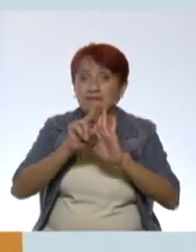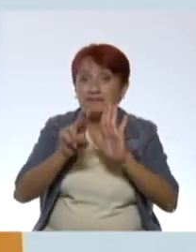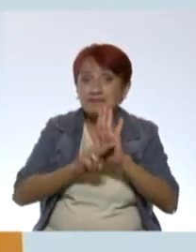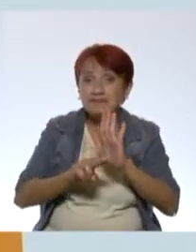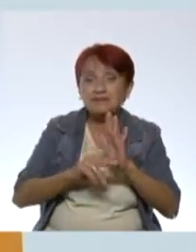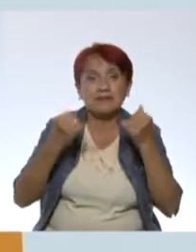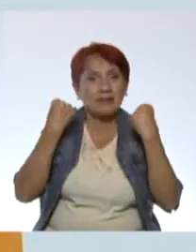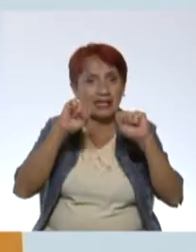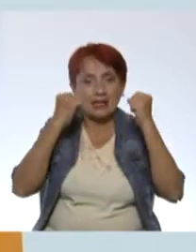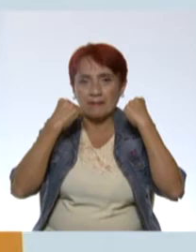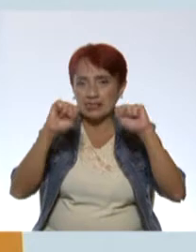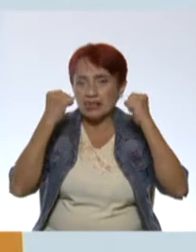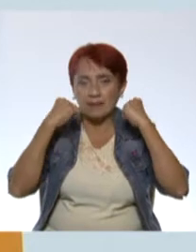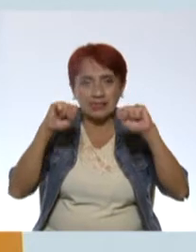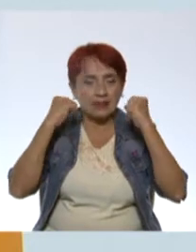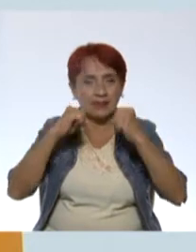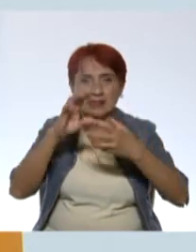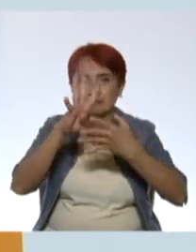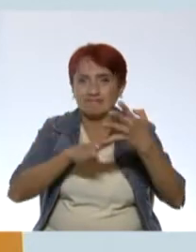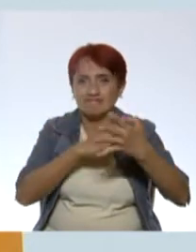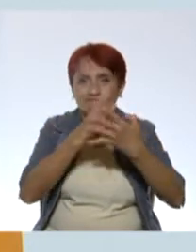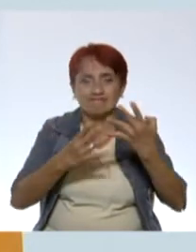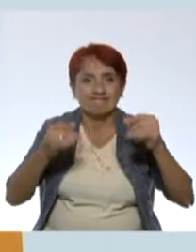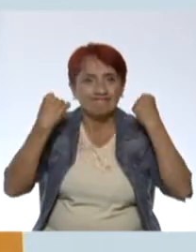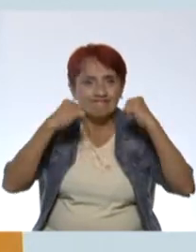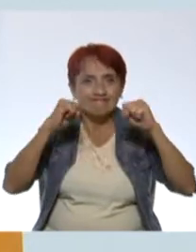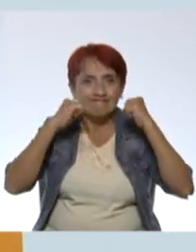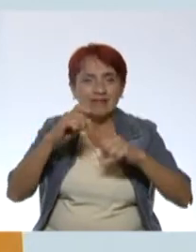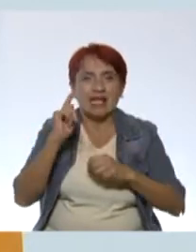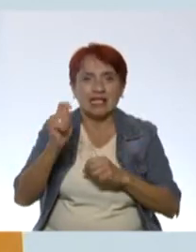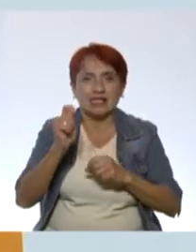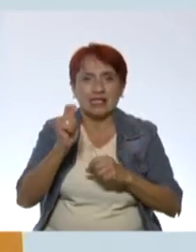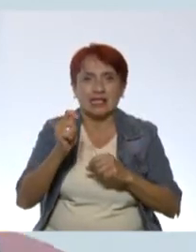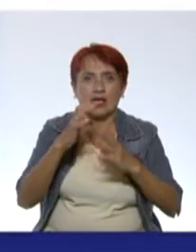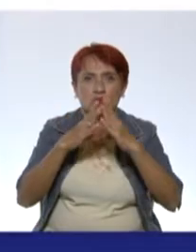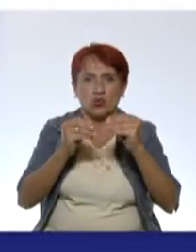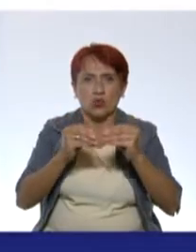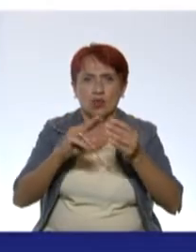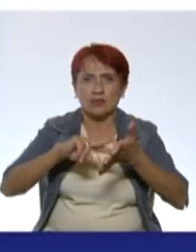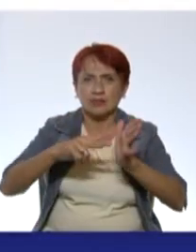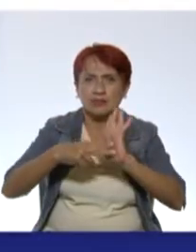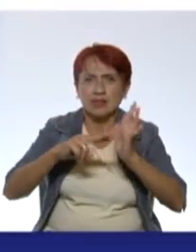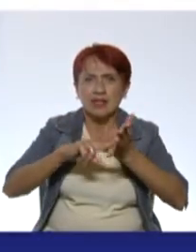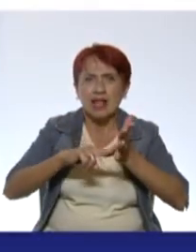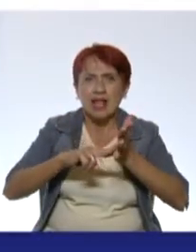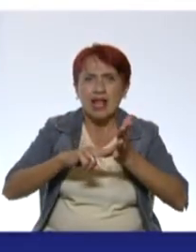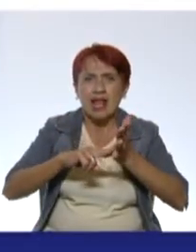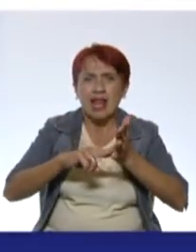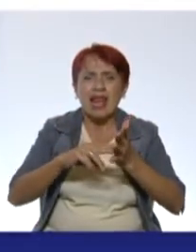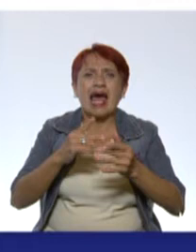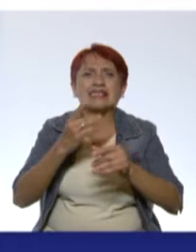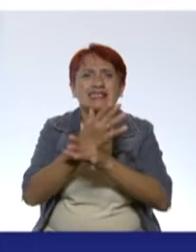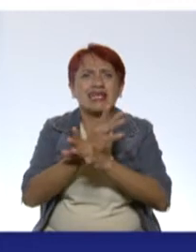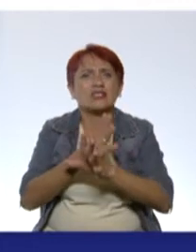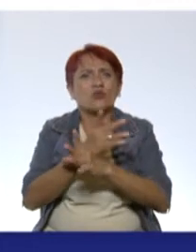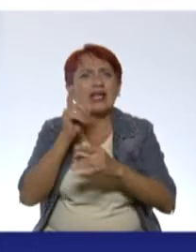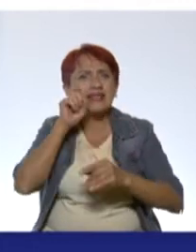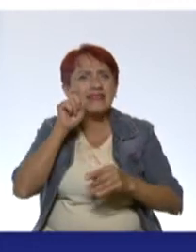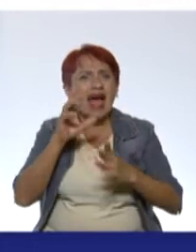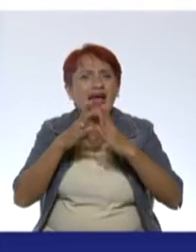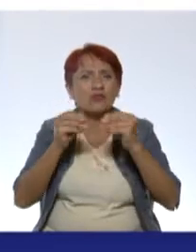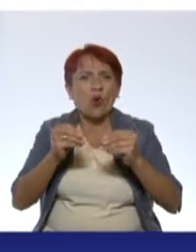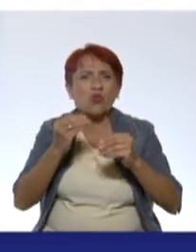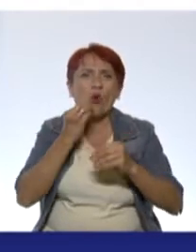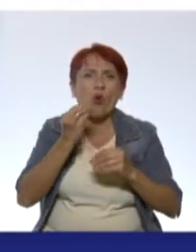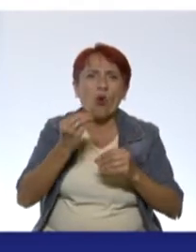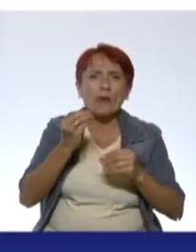recomendarles es practicar mucho cada uno de los ejercicios que él nos propuso el día de hoy. Lo que es la sexualidad y la adolescencia. Este es un